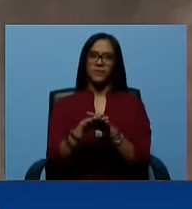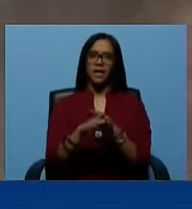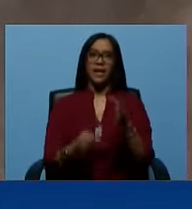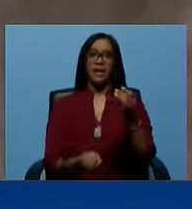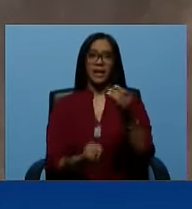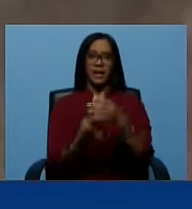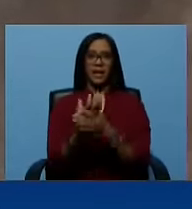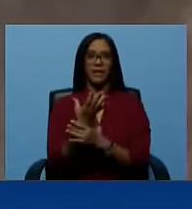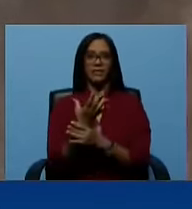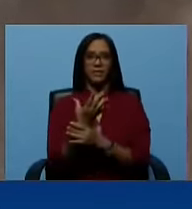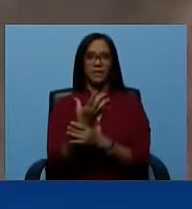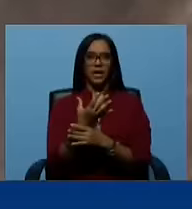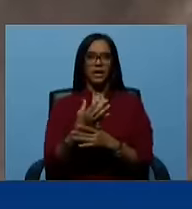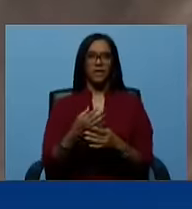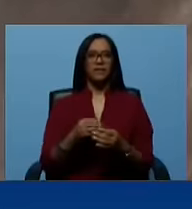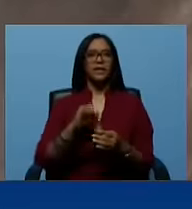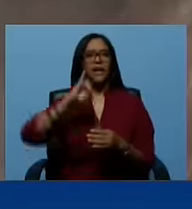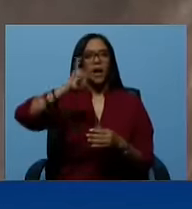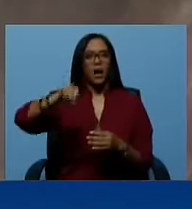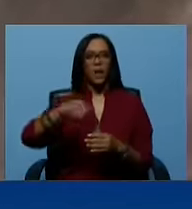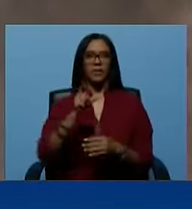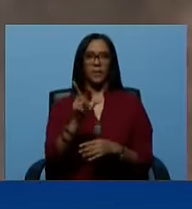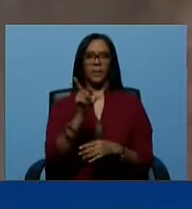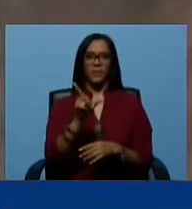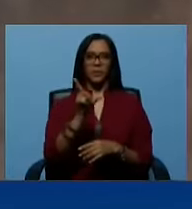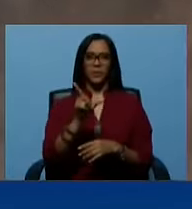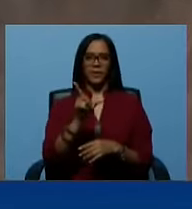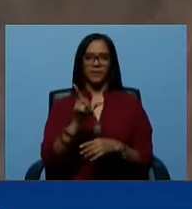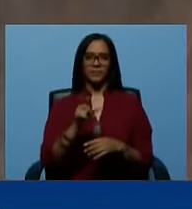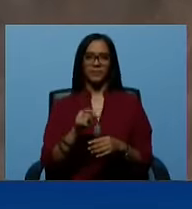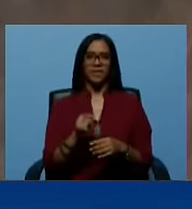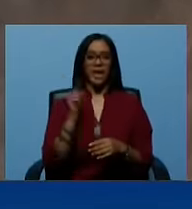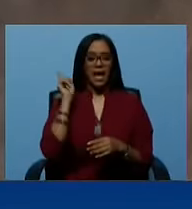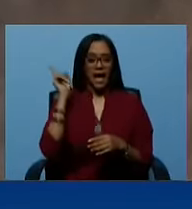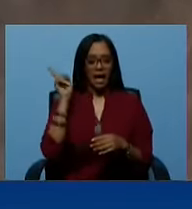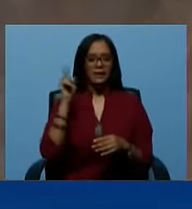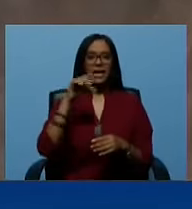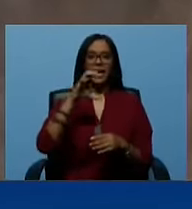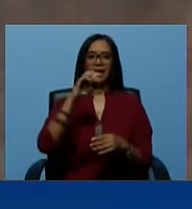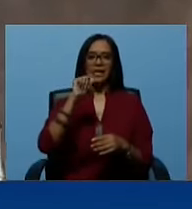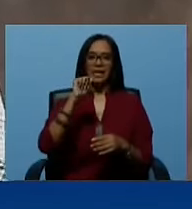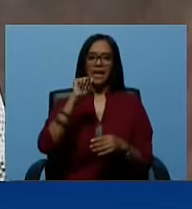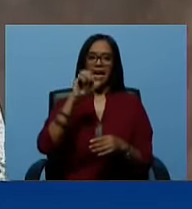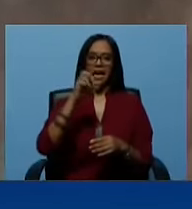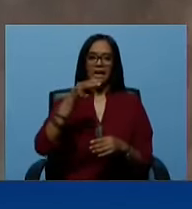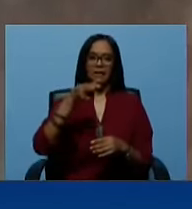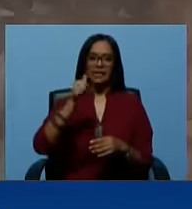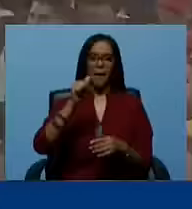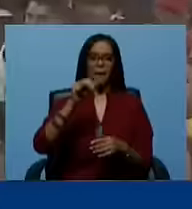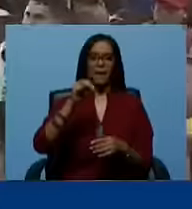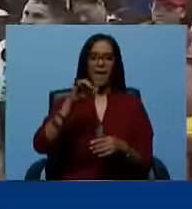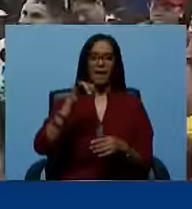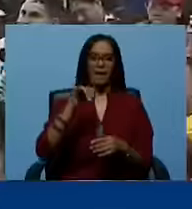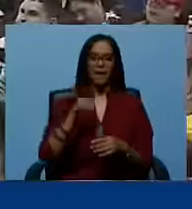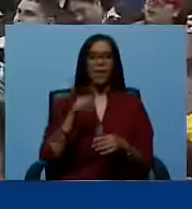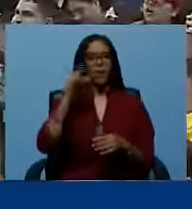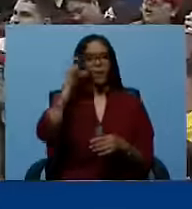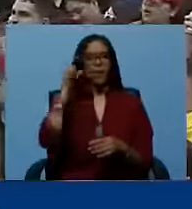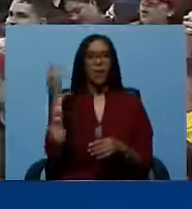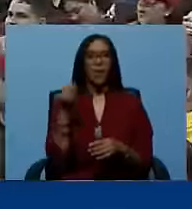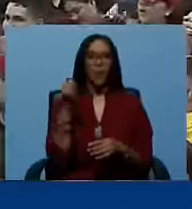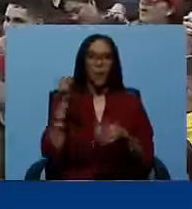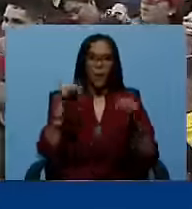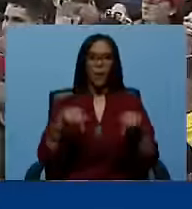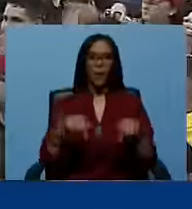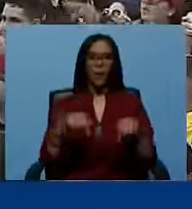creacional de la JPSUV, allá en Cachamay, un día como hoy del